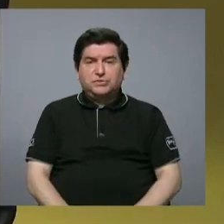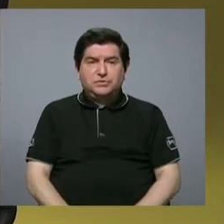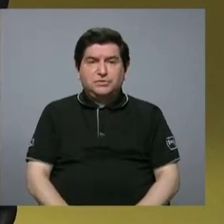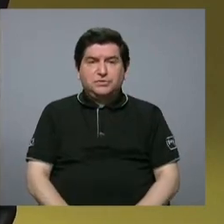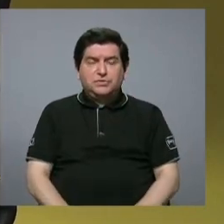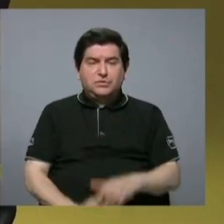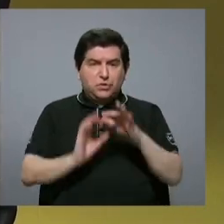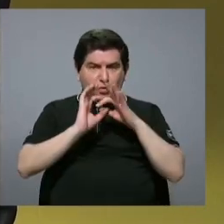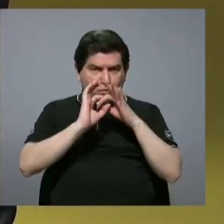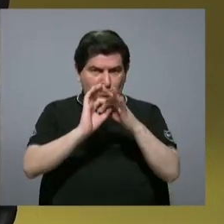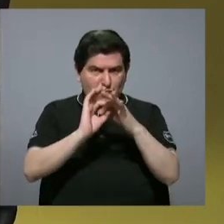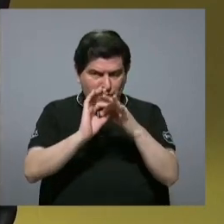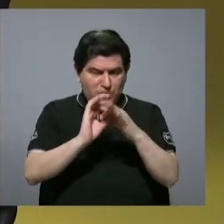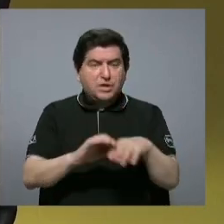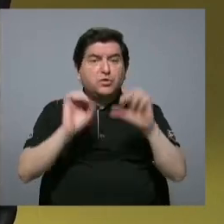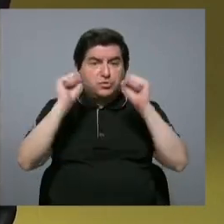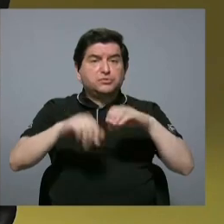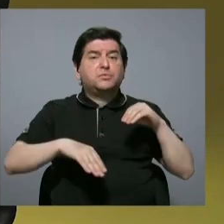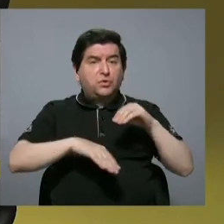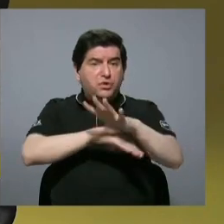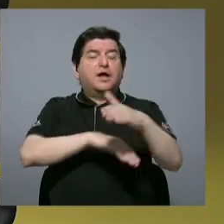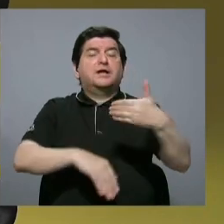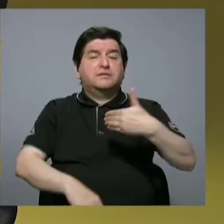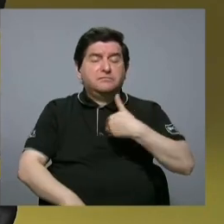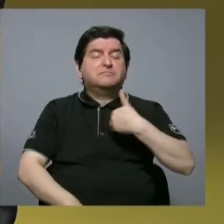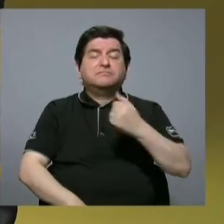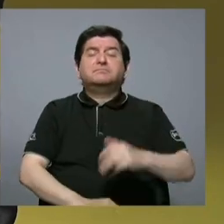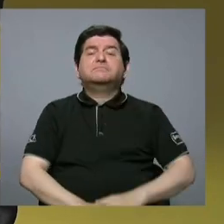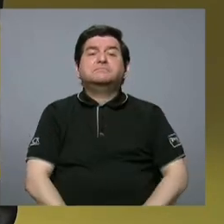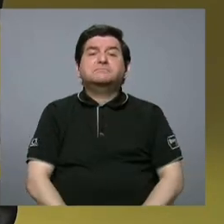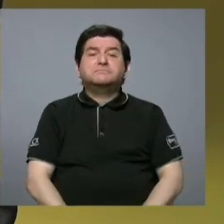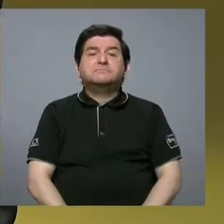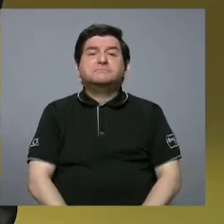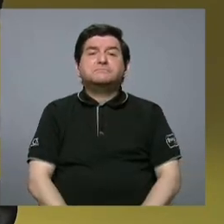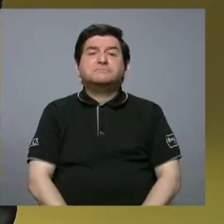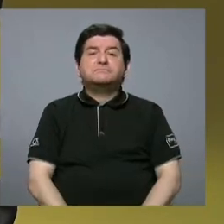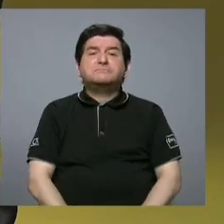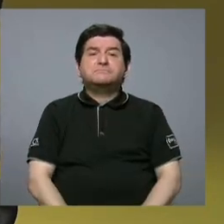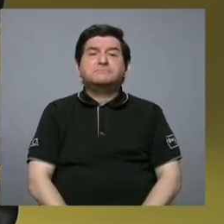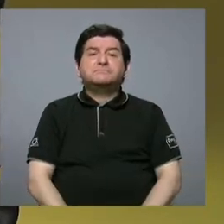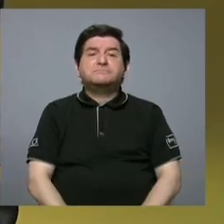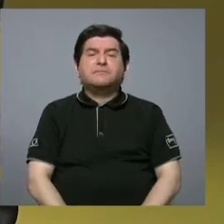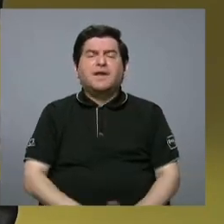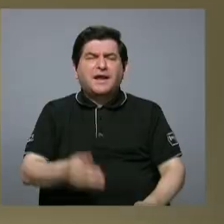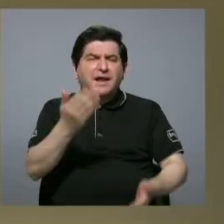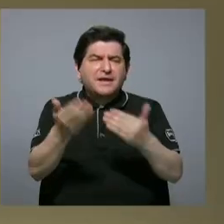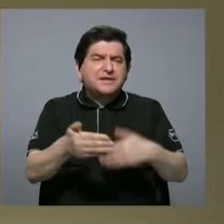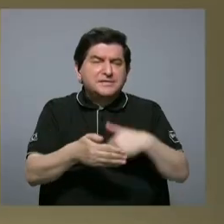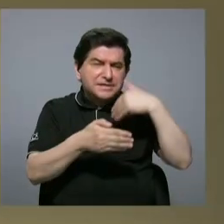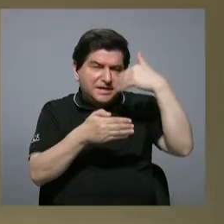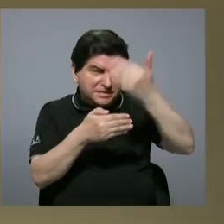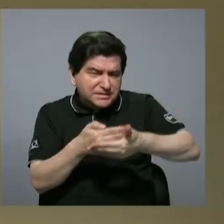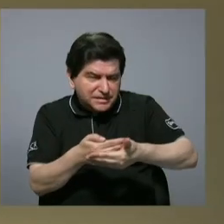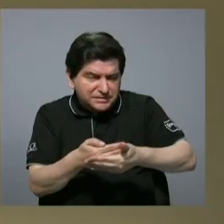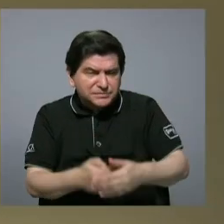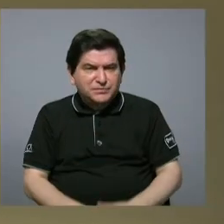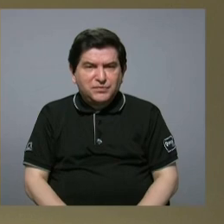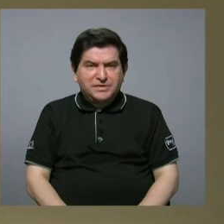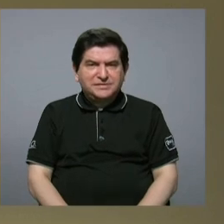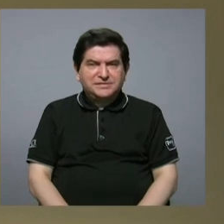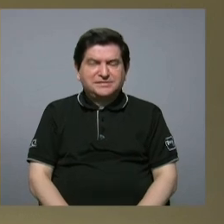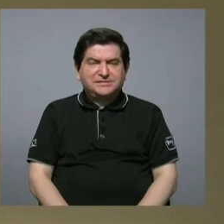alineados pueden tener consecuencias. Después... tal vez el después lo tomamos